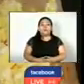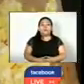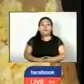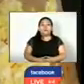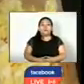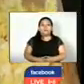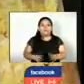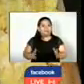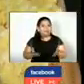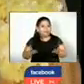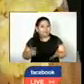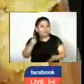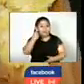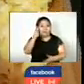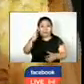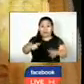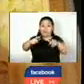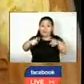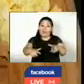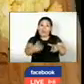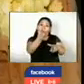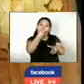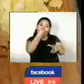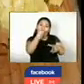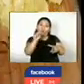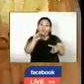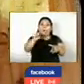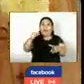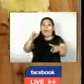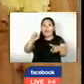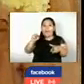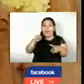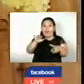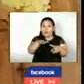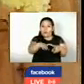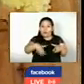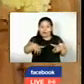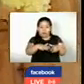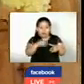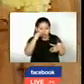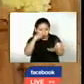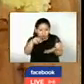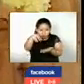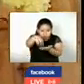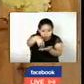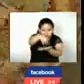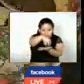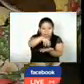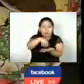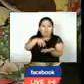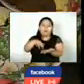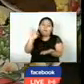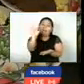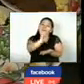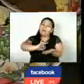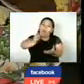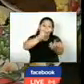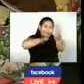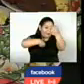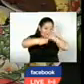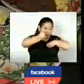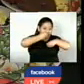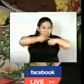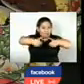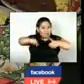hablo del platillo de la granja una variedad de acompañamientos que lo hacen arrancar el día de la mejor manera